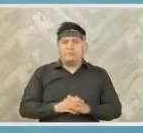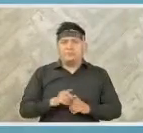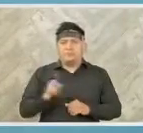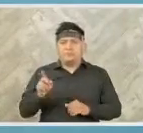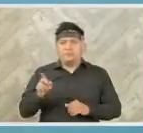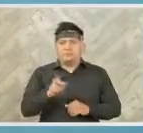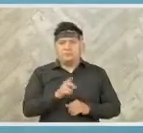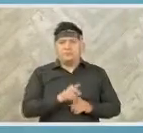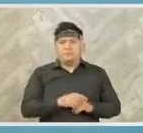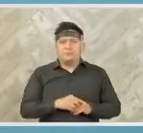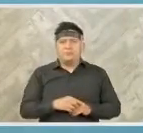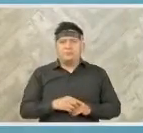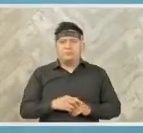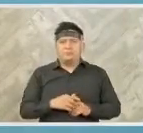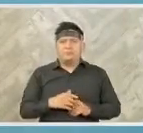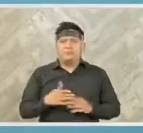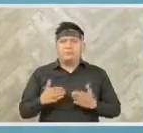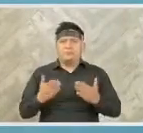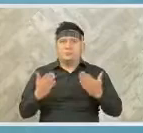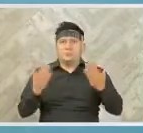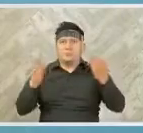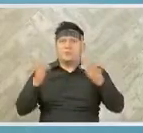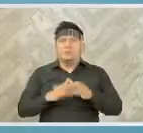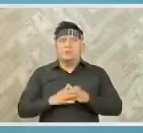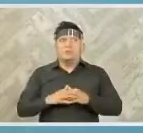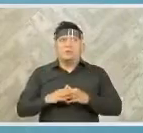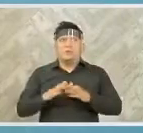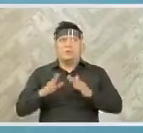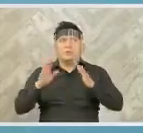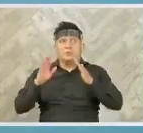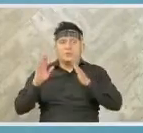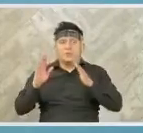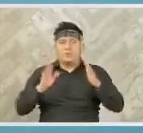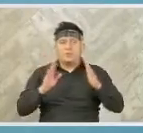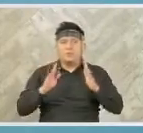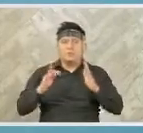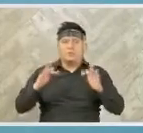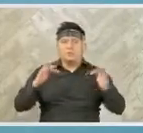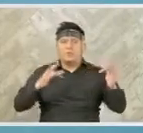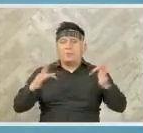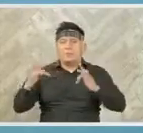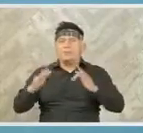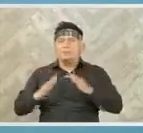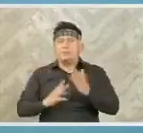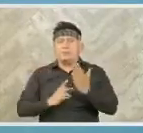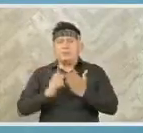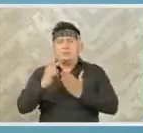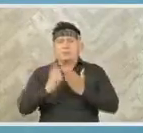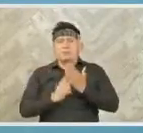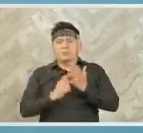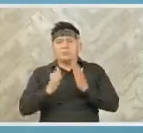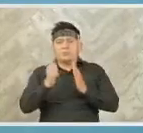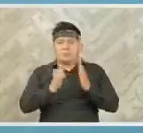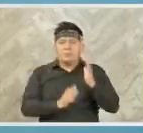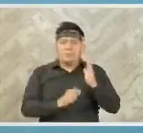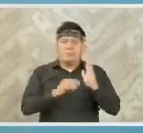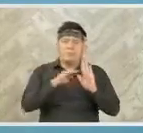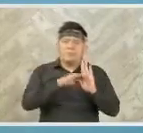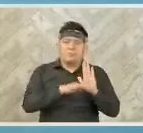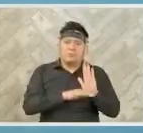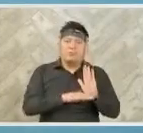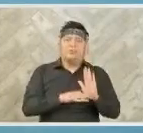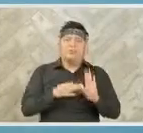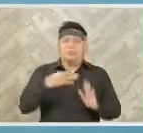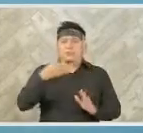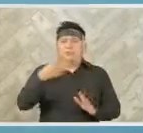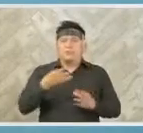también tienen un asiento muy importante en el Consejo de Participación, en el Consejo de Planeación, y tienen muchos espacios en los que